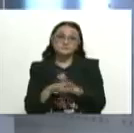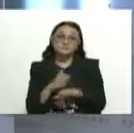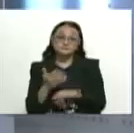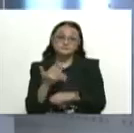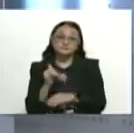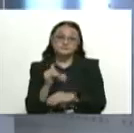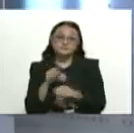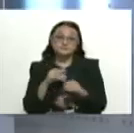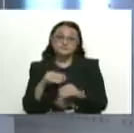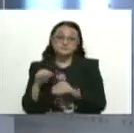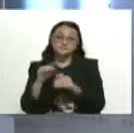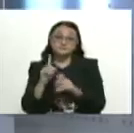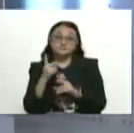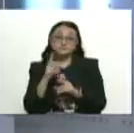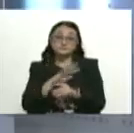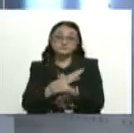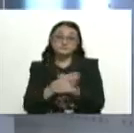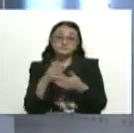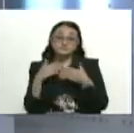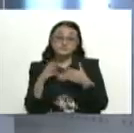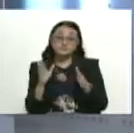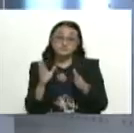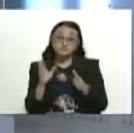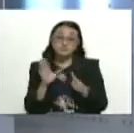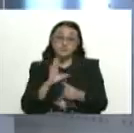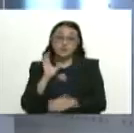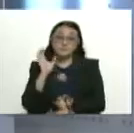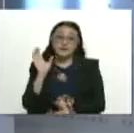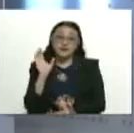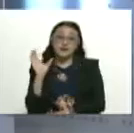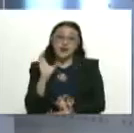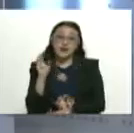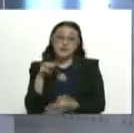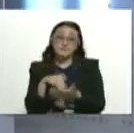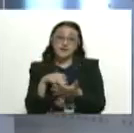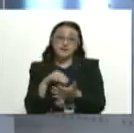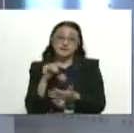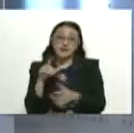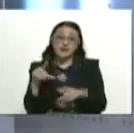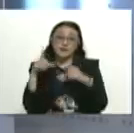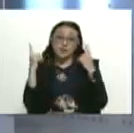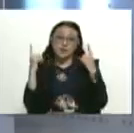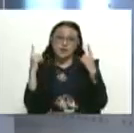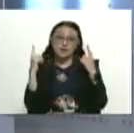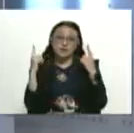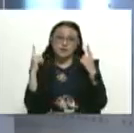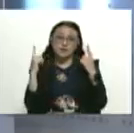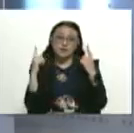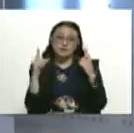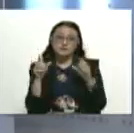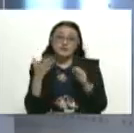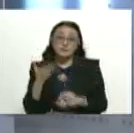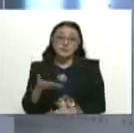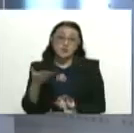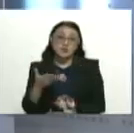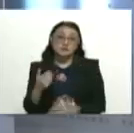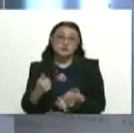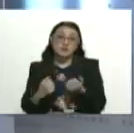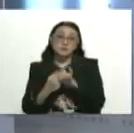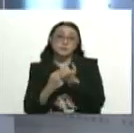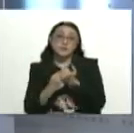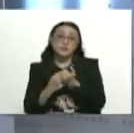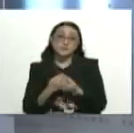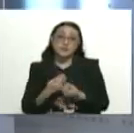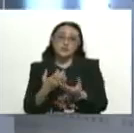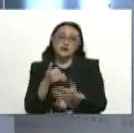la sede de los principales poderes públicos del país, Caracas, Miranda y La Guaira, estratégico el apoyo que se le